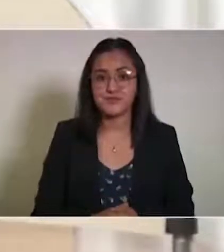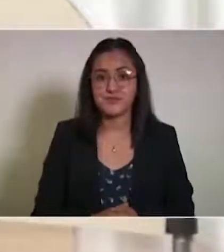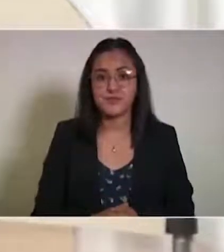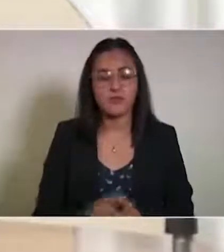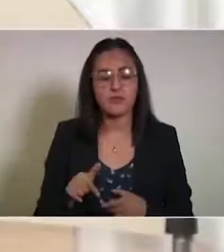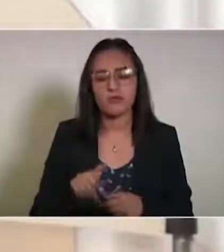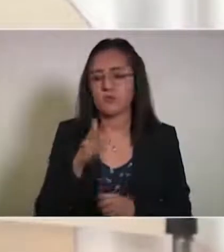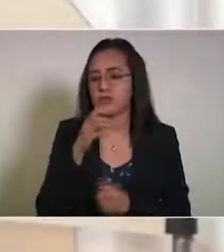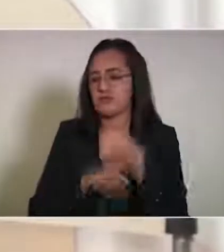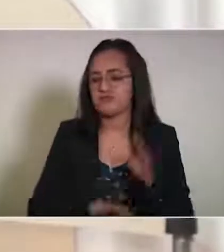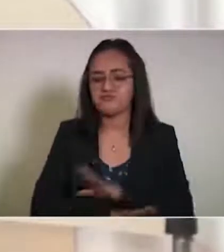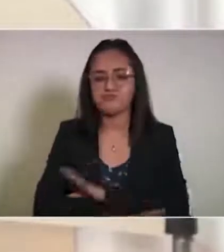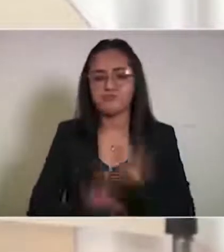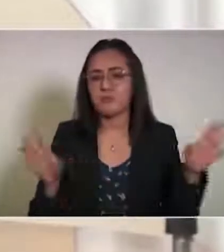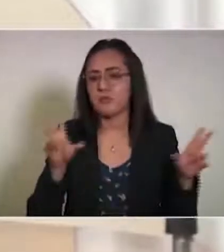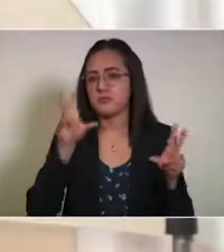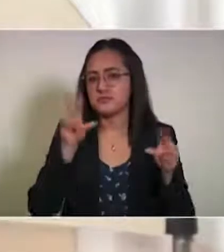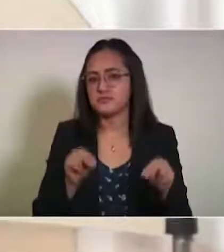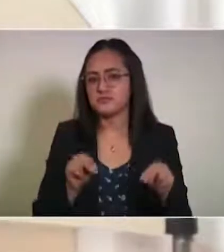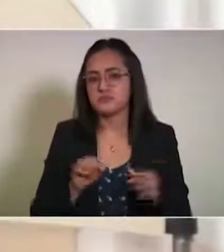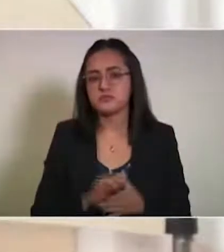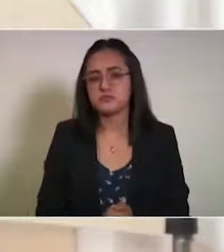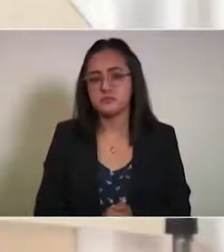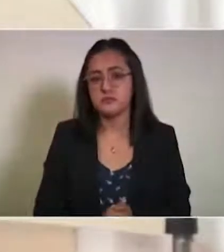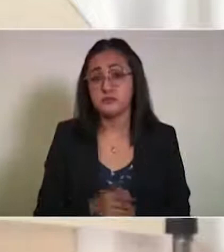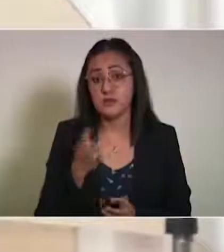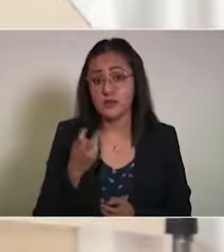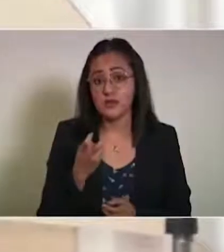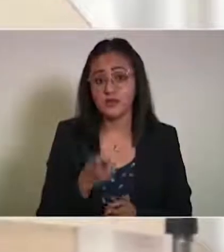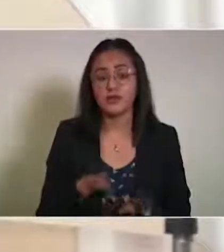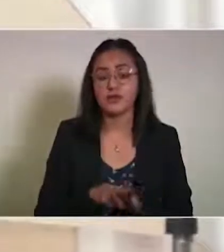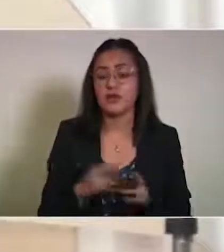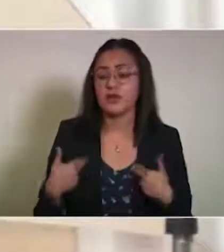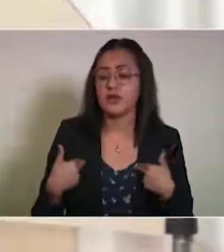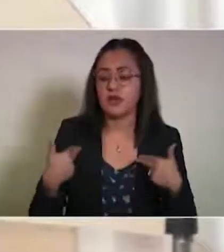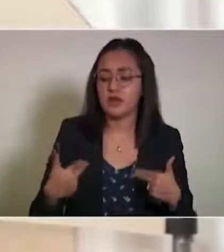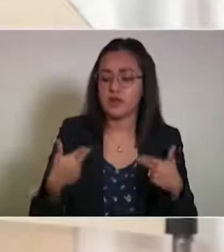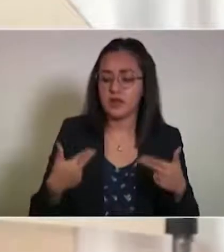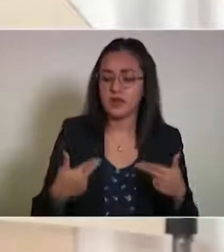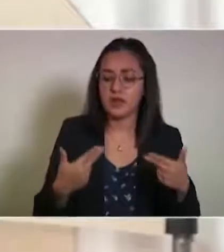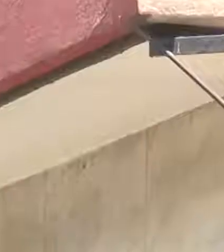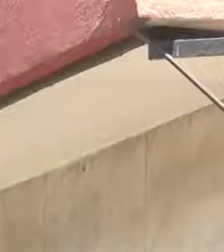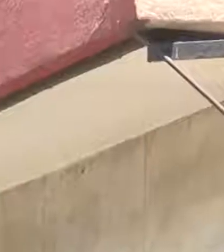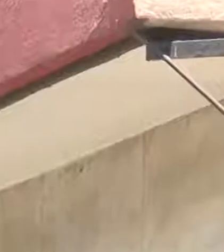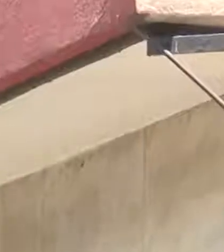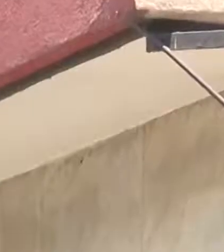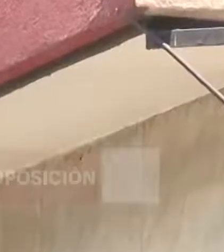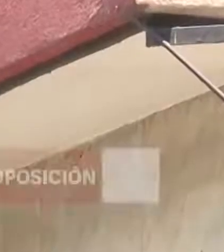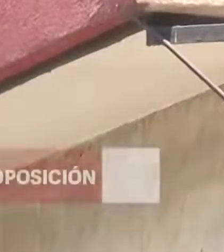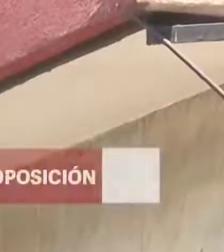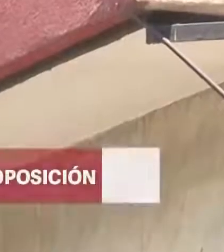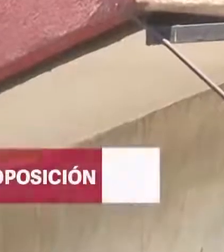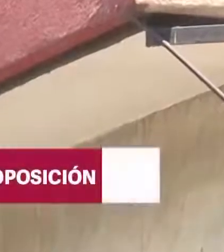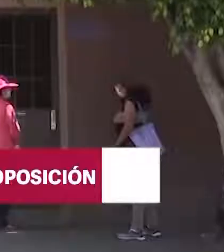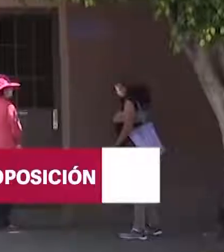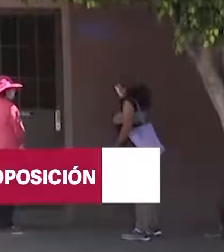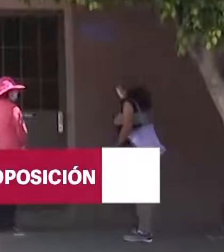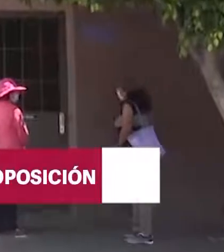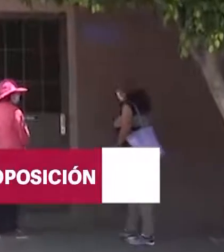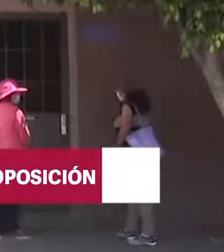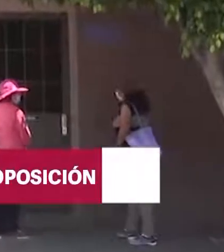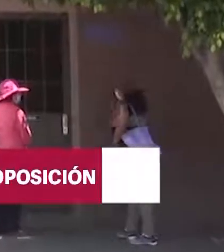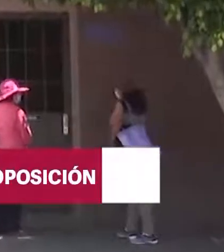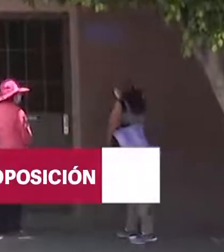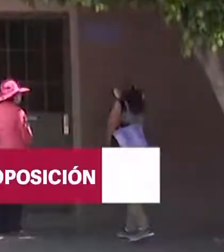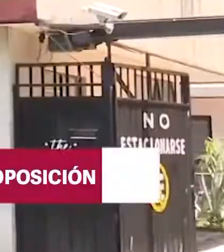Se acabó. Es el privilegio de heredar las notarías. Ahora el acceso a la función notarial será por